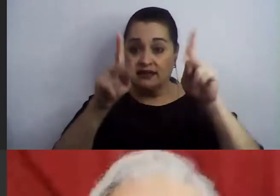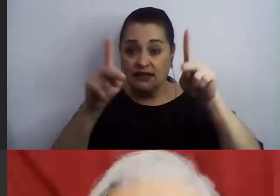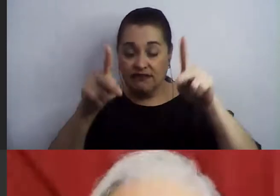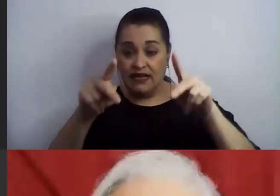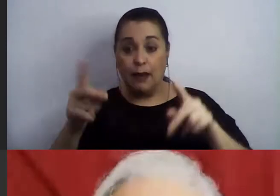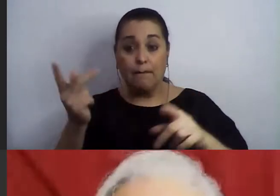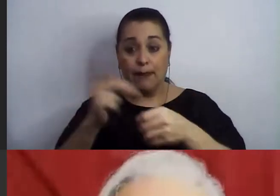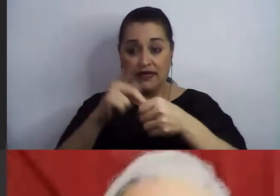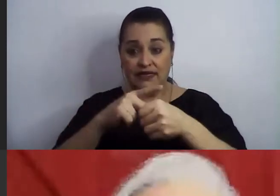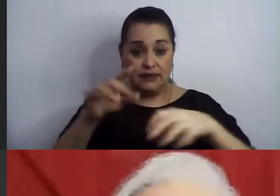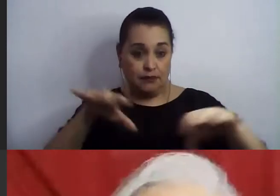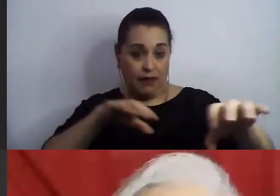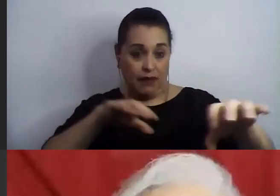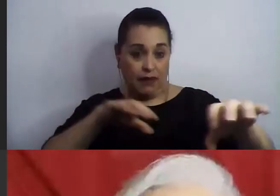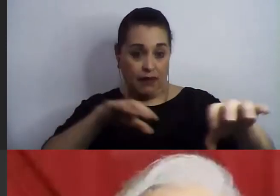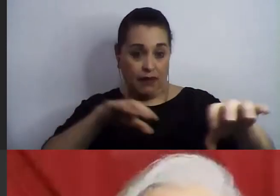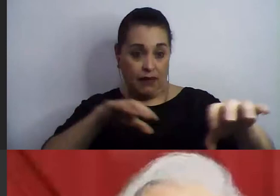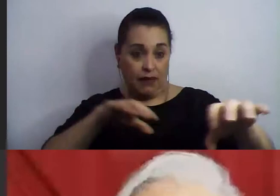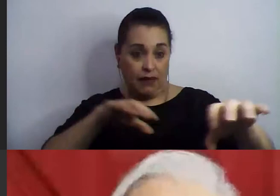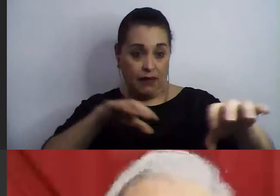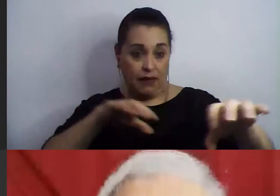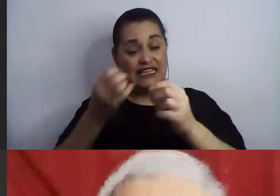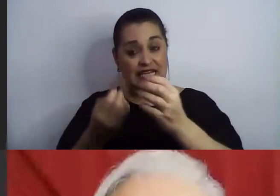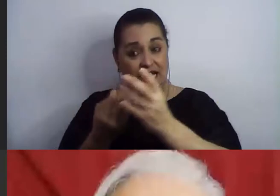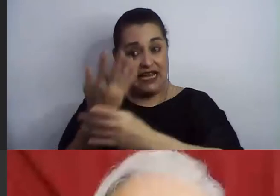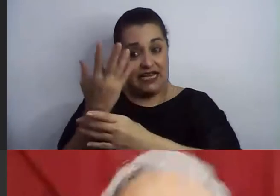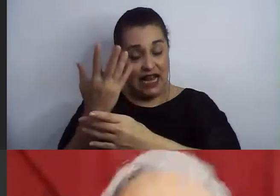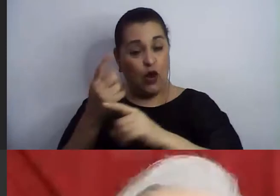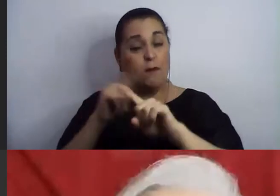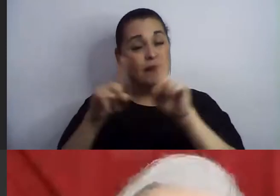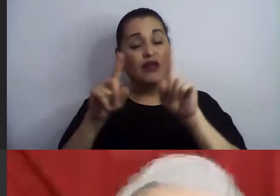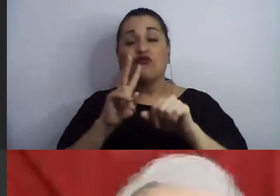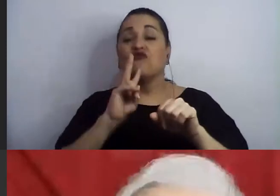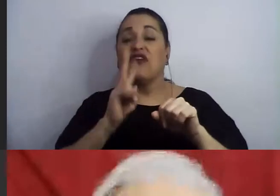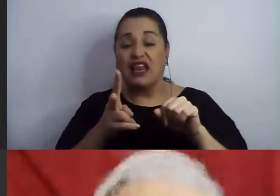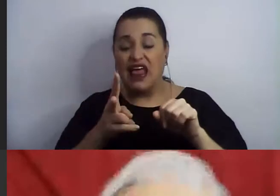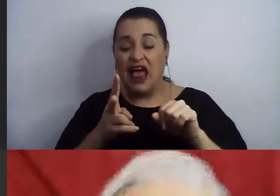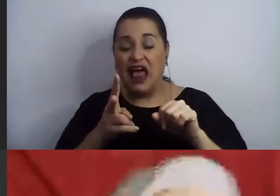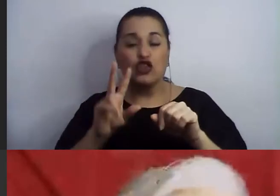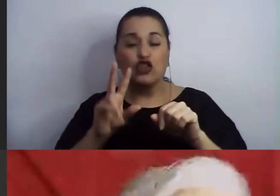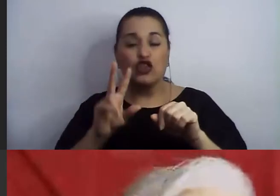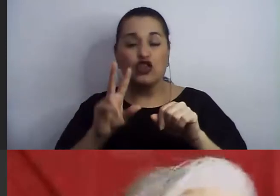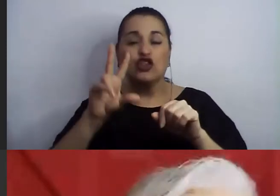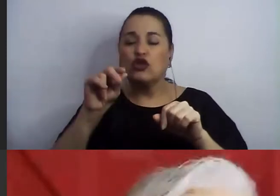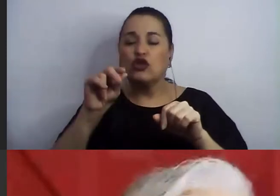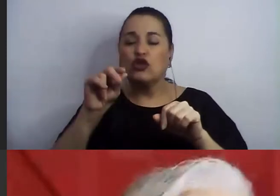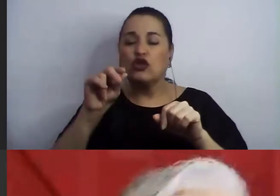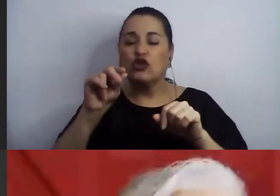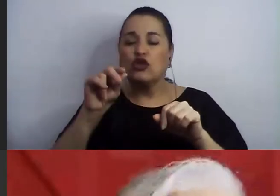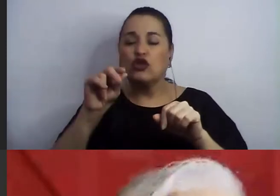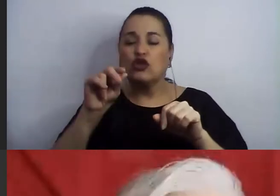activamente desde su creación, la realidad es que no han calado como quisiéramos